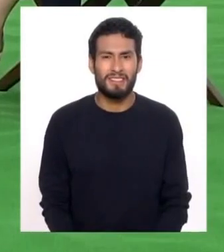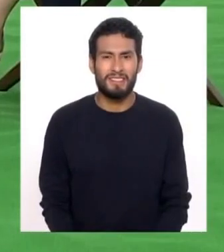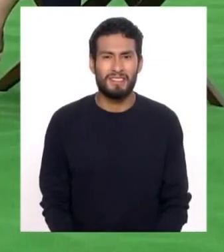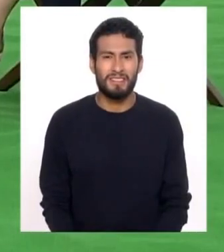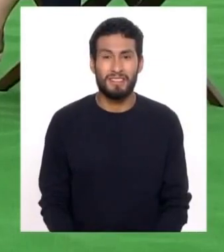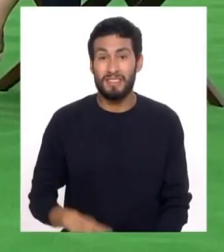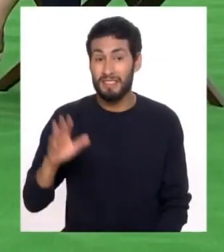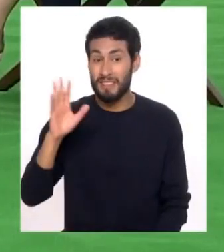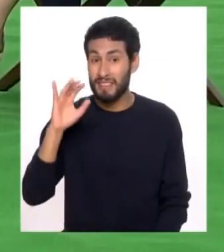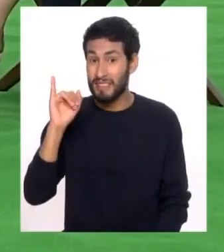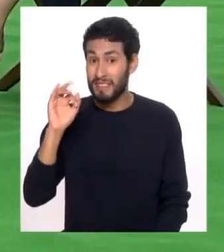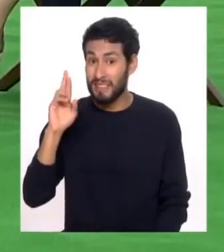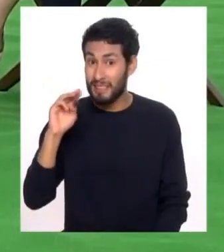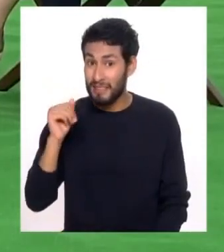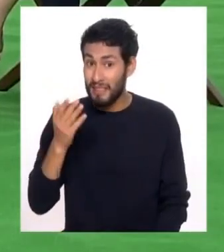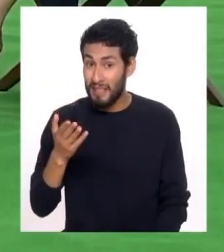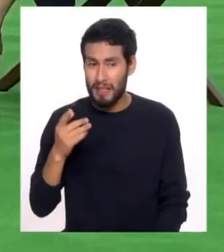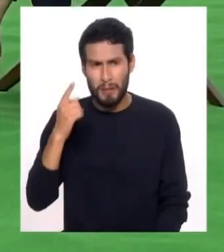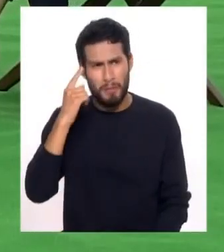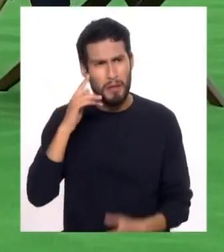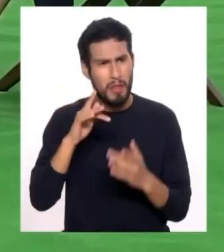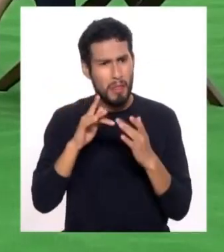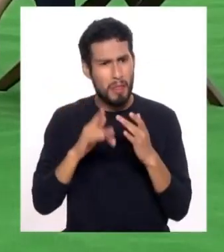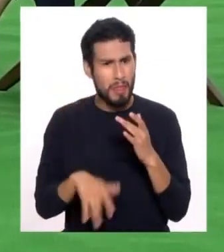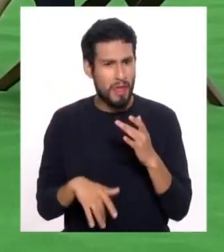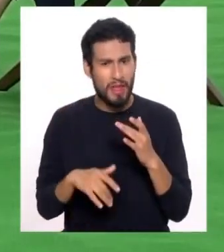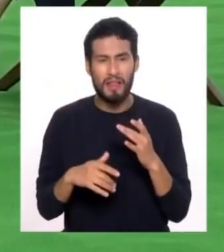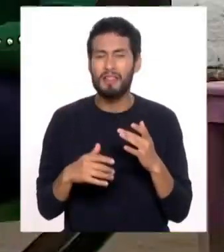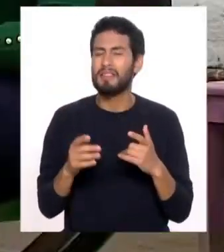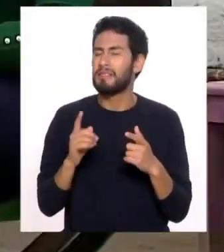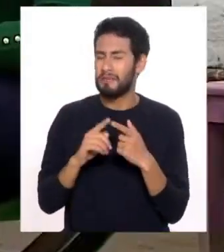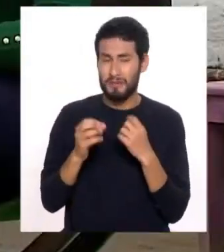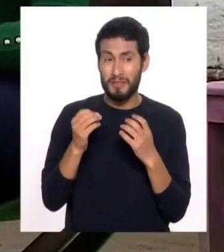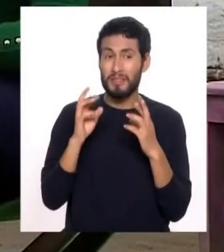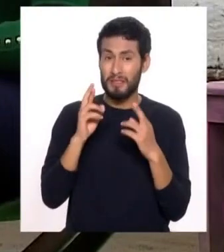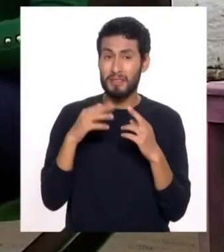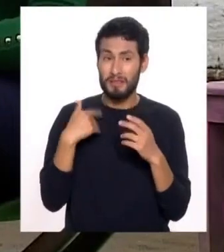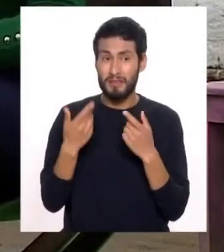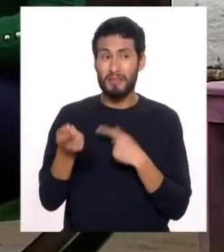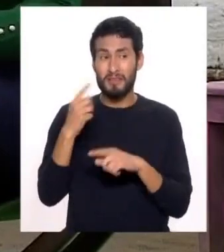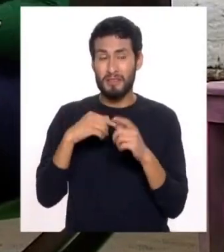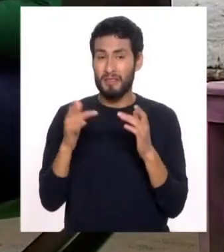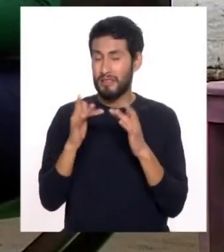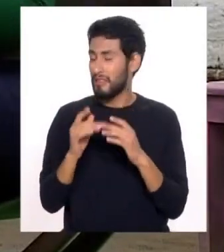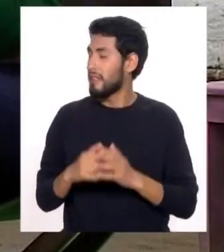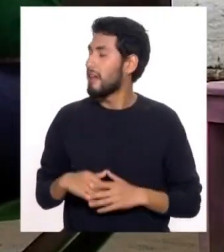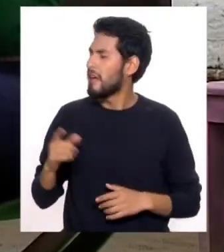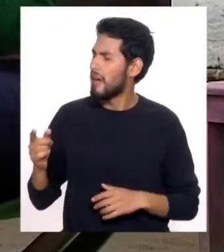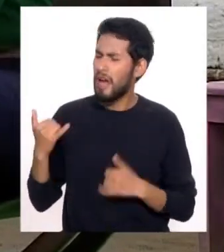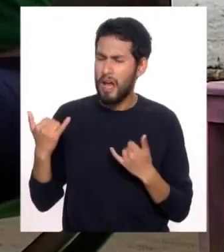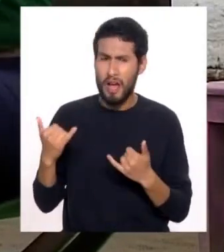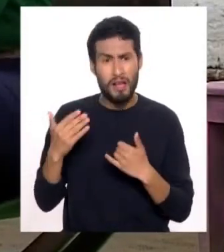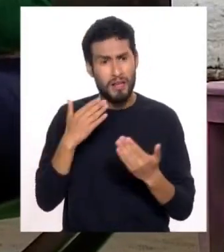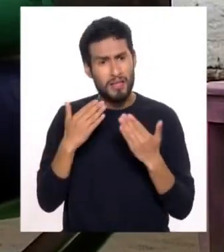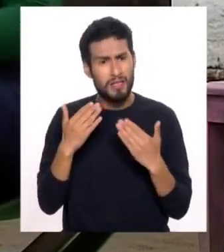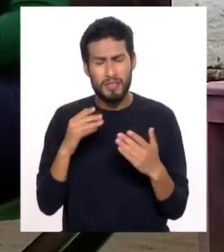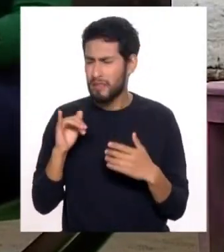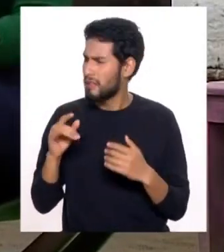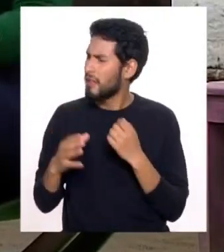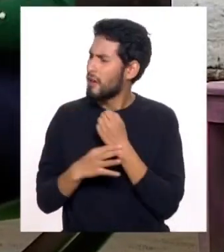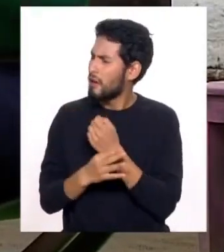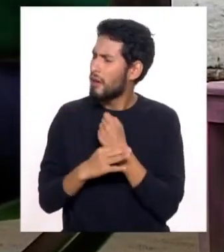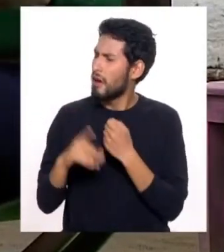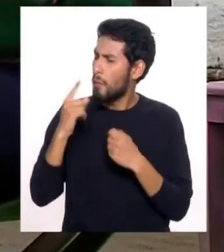todos. Irma, creo que, bueno, ha habido un break, pero ahorita vamos a retomar la comunicación. Y justo estábamos hablando, doctores, de